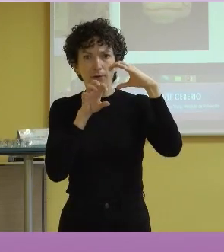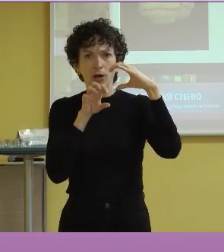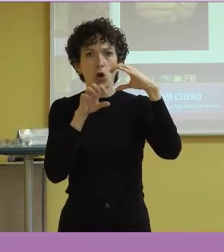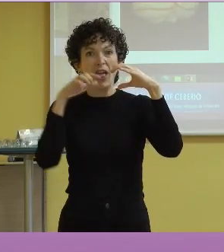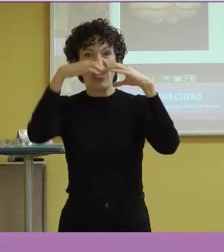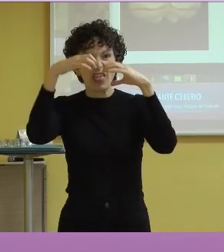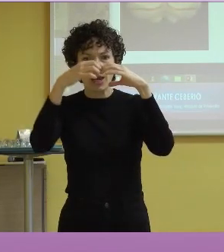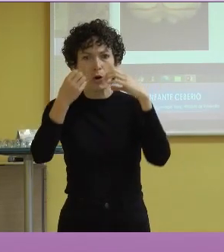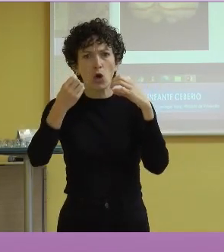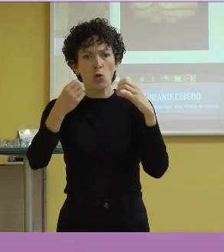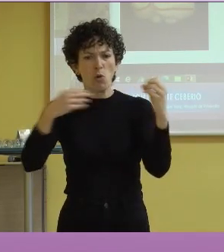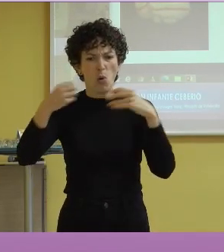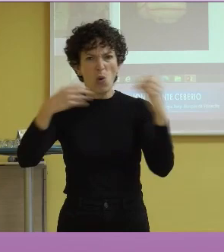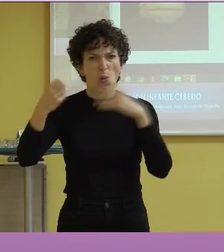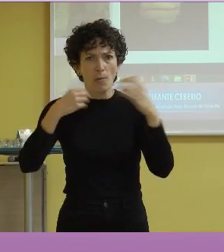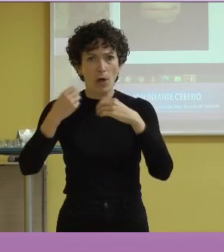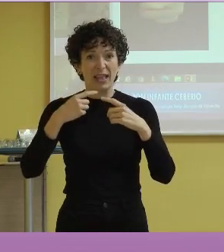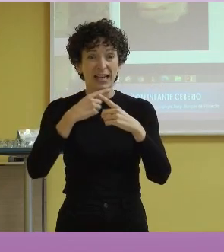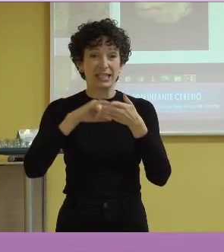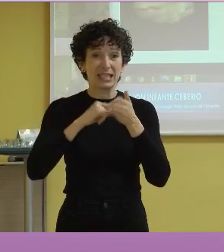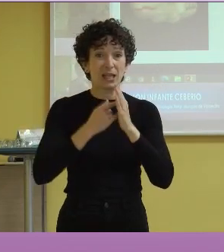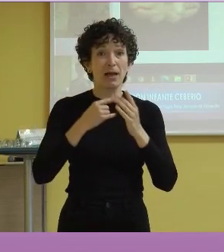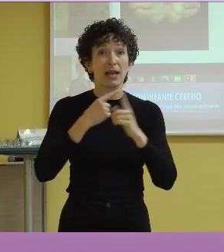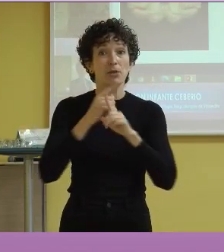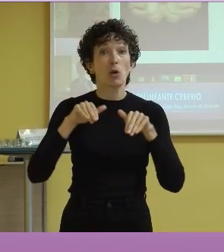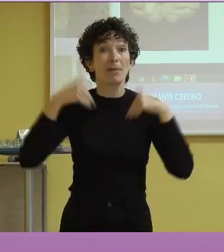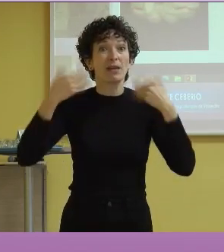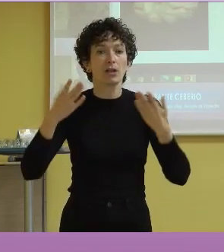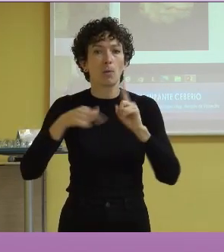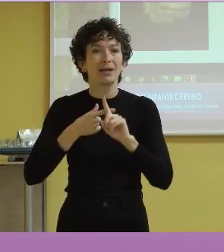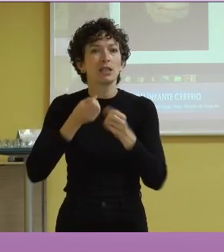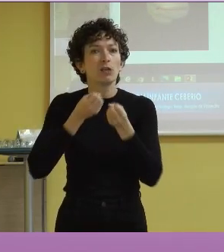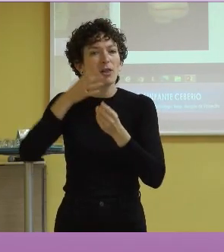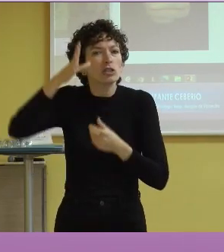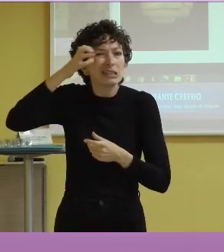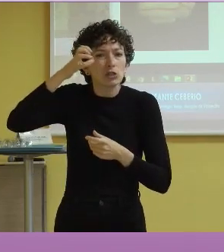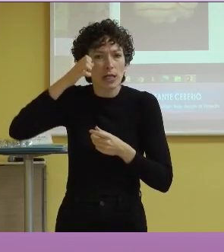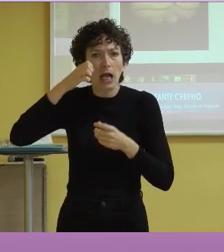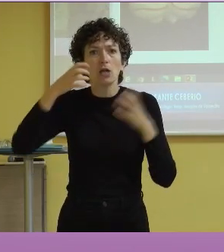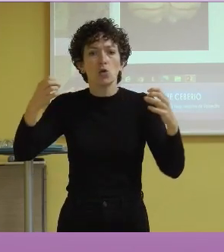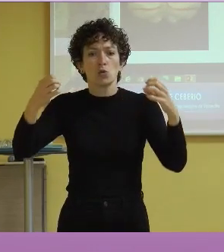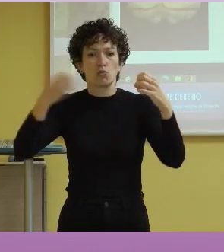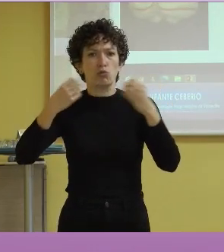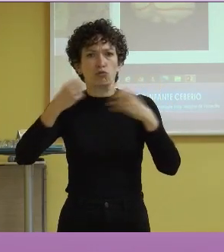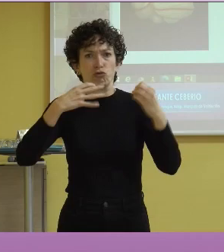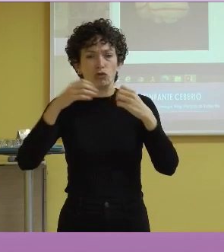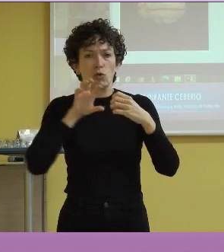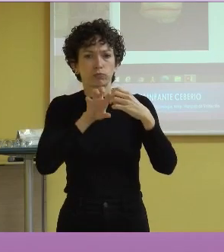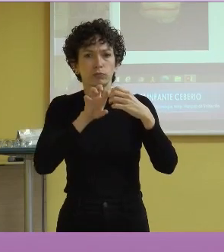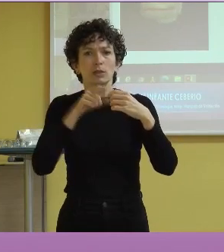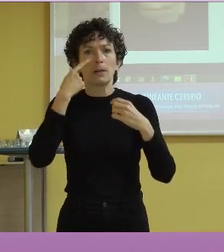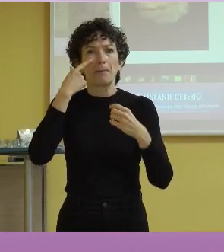del cerebro, de todas las partes del sistema nervioso periférico, información sensorial, que informan continuamente al cerebelo sobre cuál es la